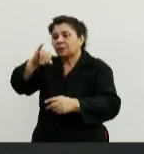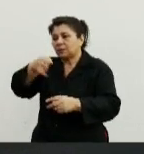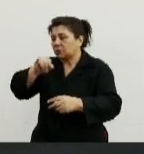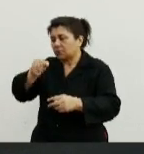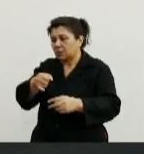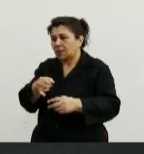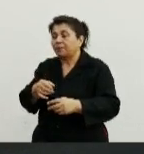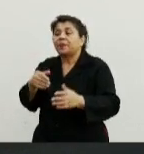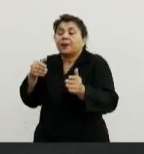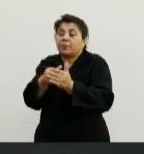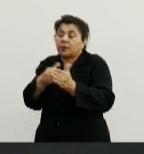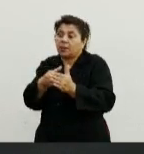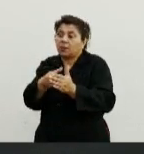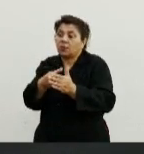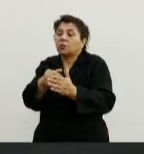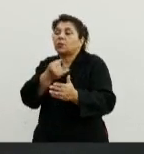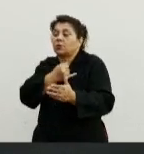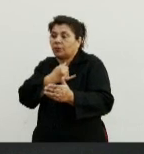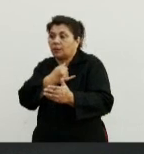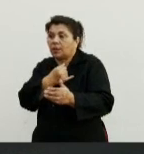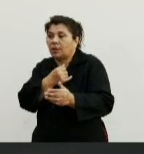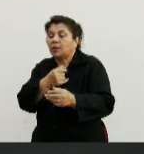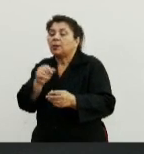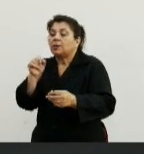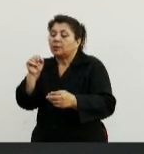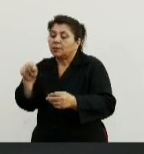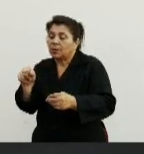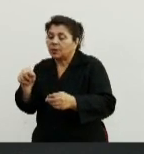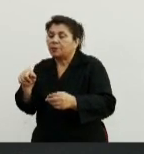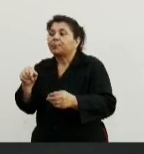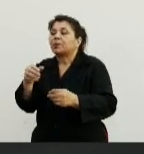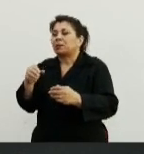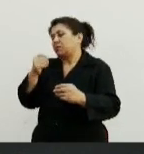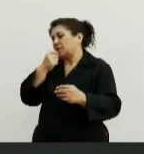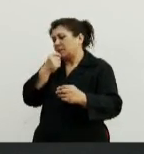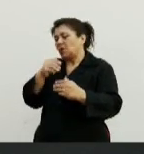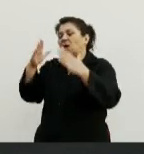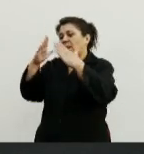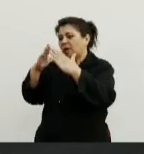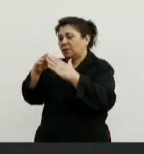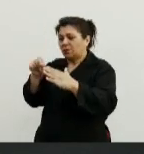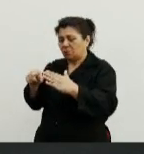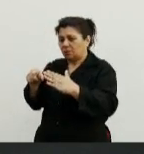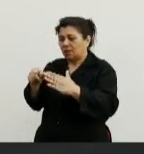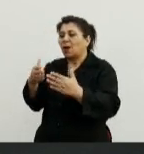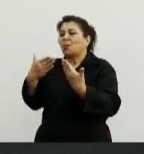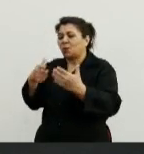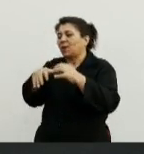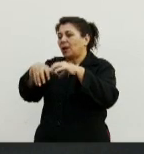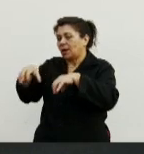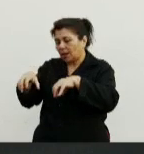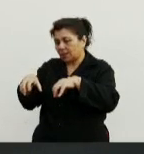procedencia hoy de la argentina es en su casa si tienen condiciones de aislamiento es decir de no contacto con